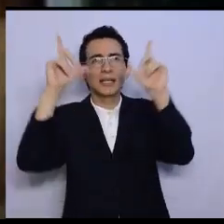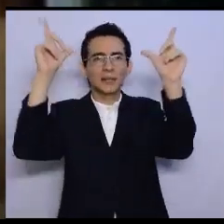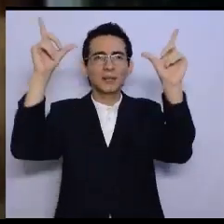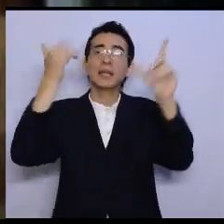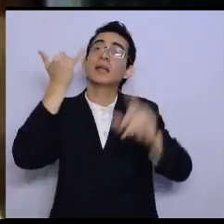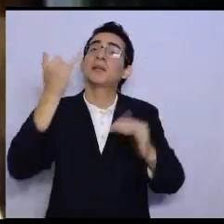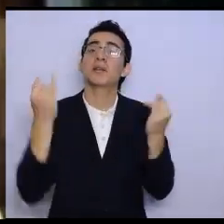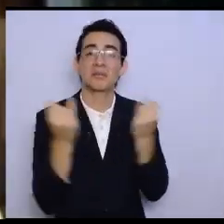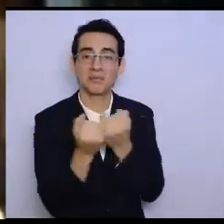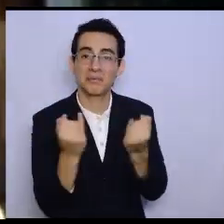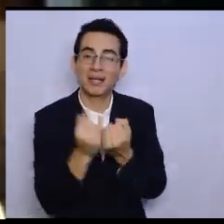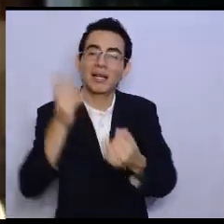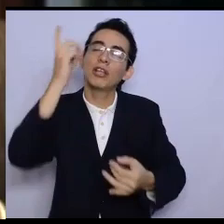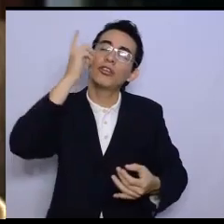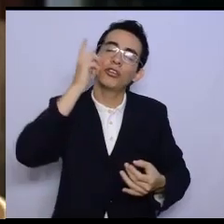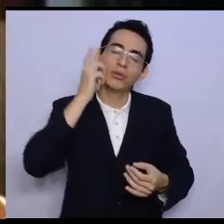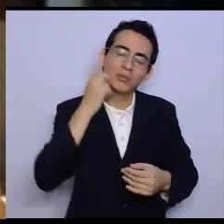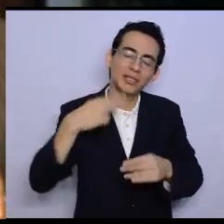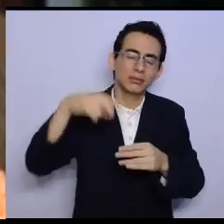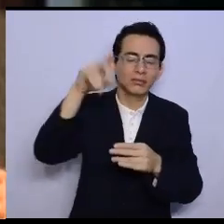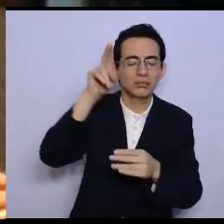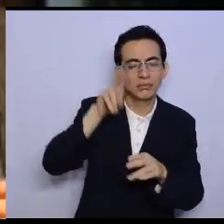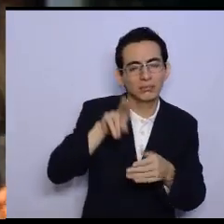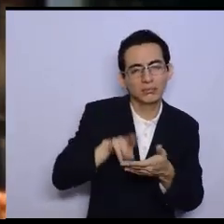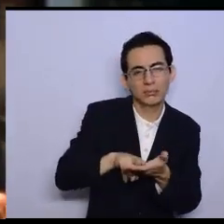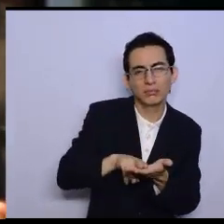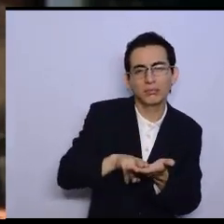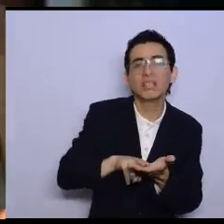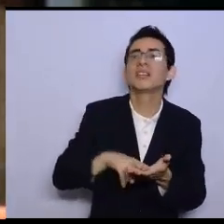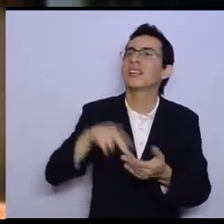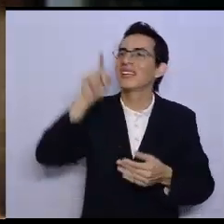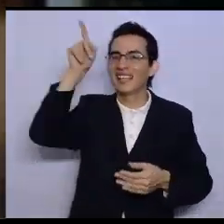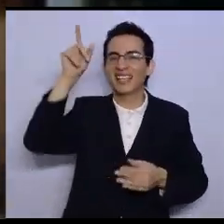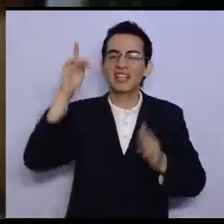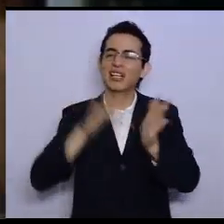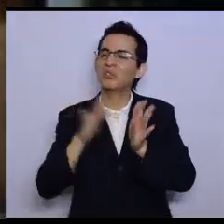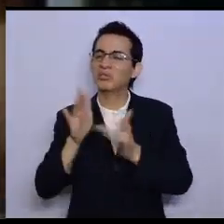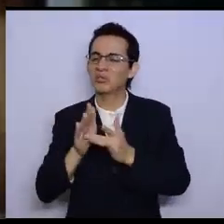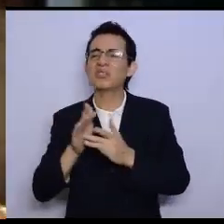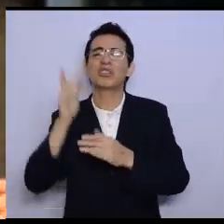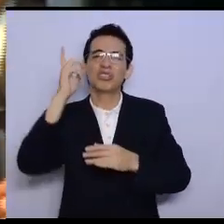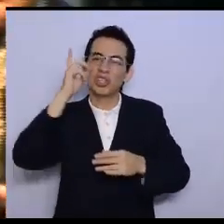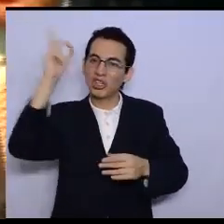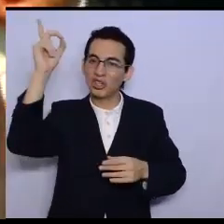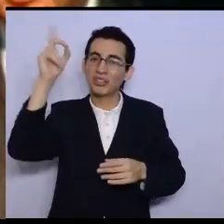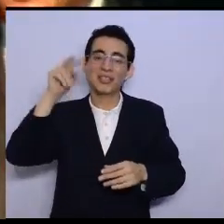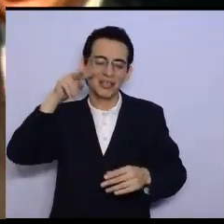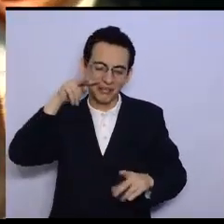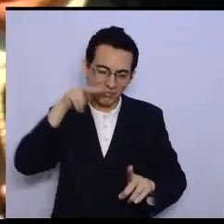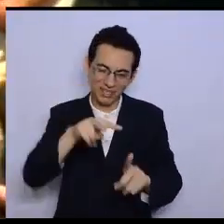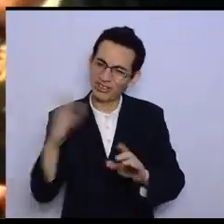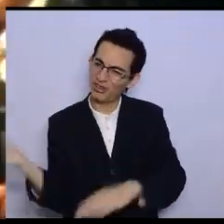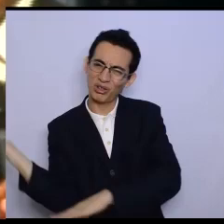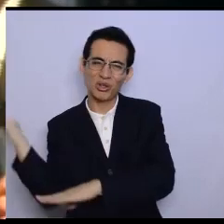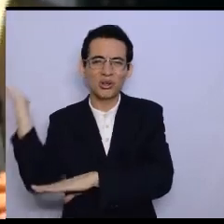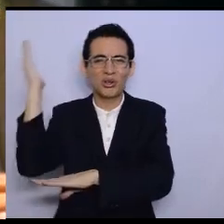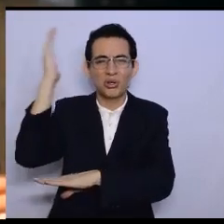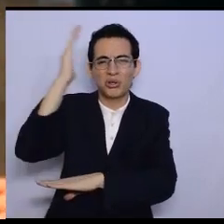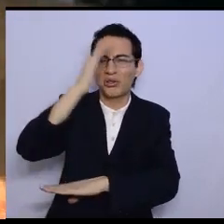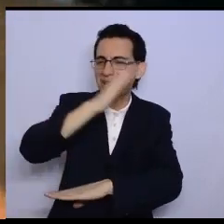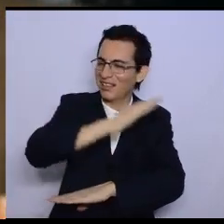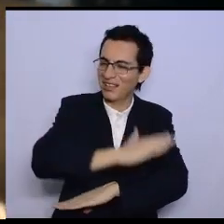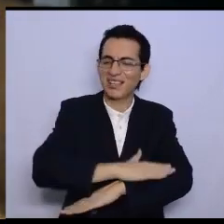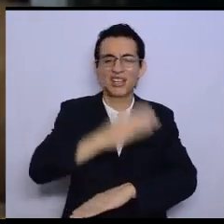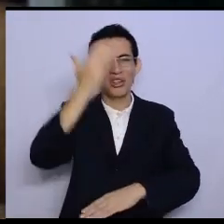principio. Él ve, más Él ve mi camino. Has entendido desde lejos mis pensamientos.